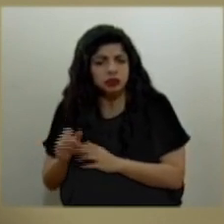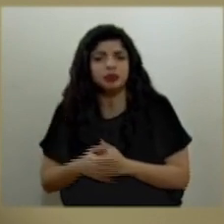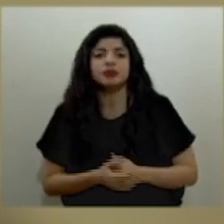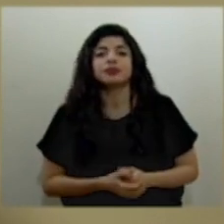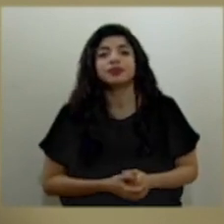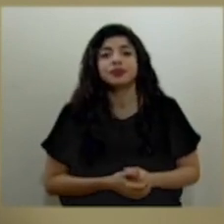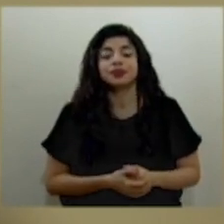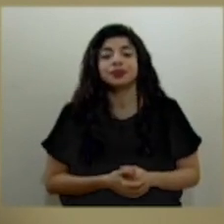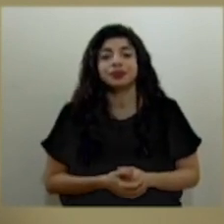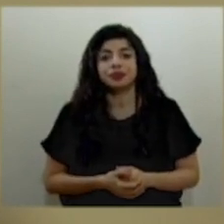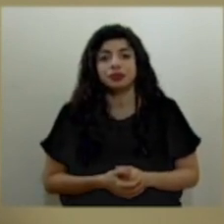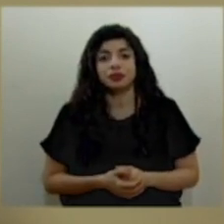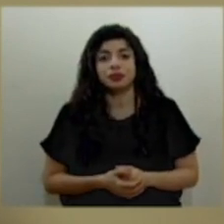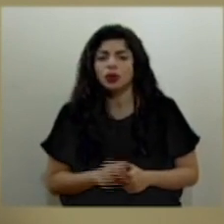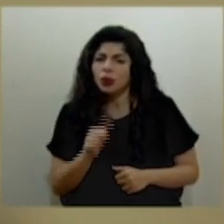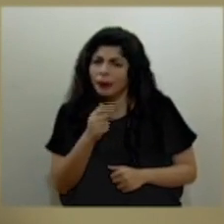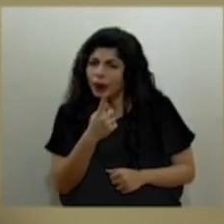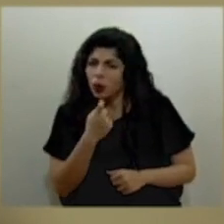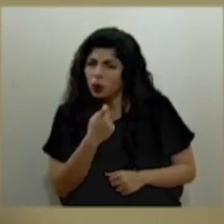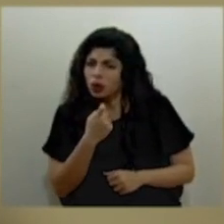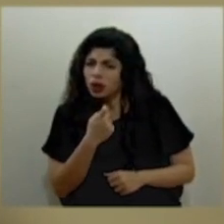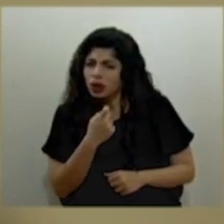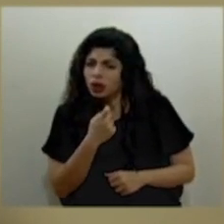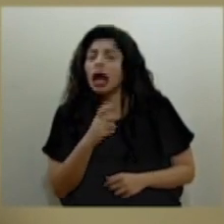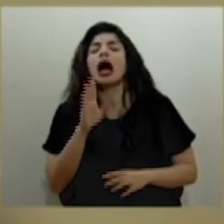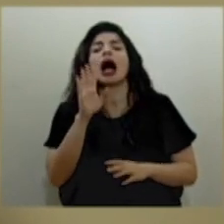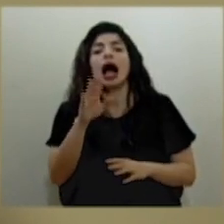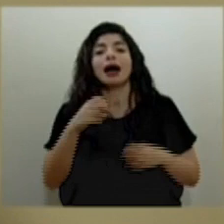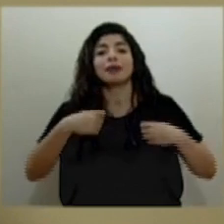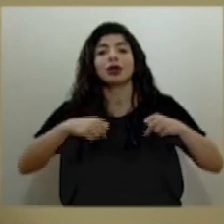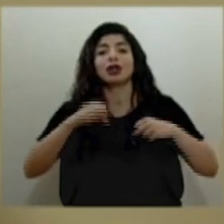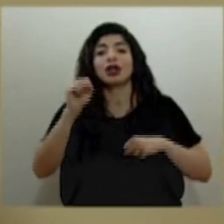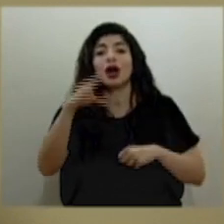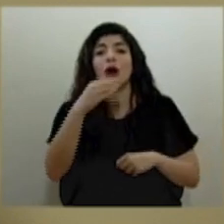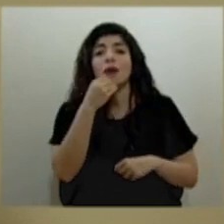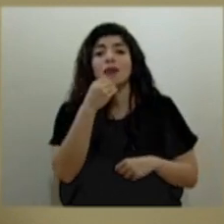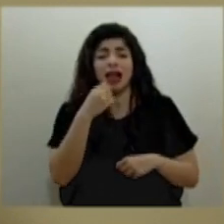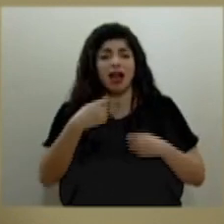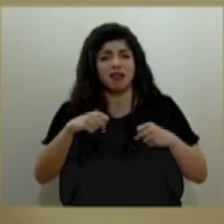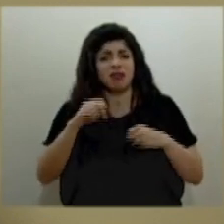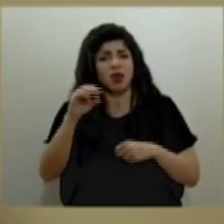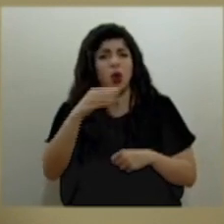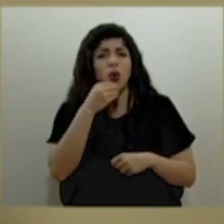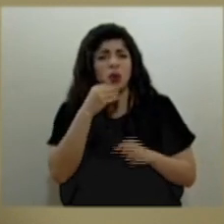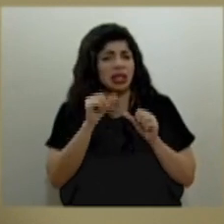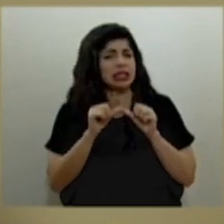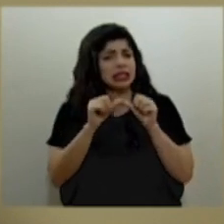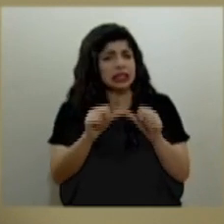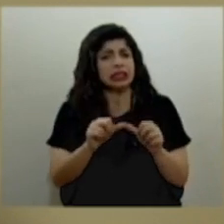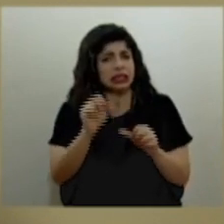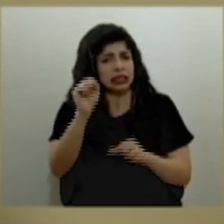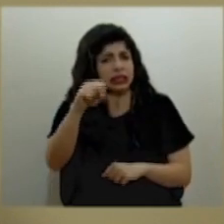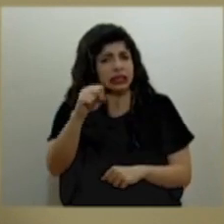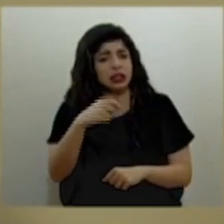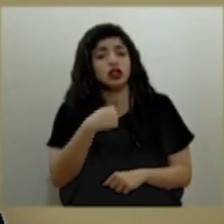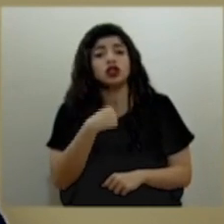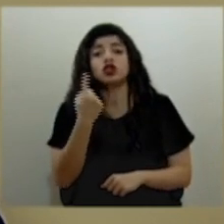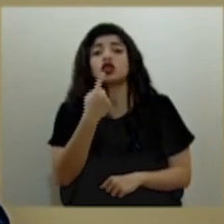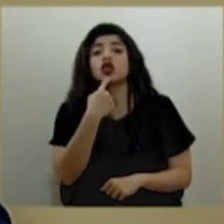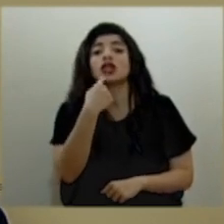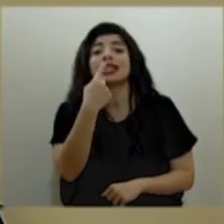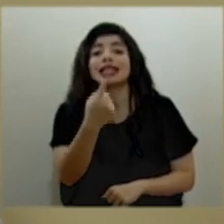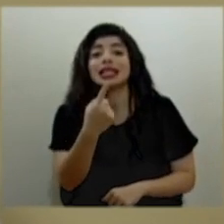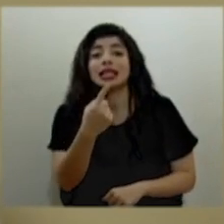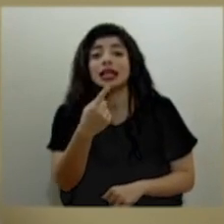a... preguntaba usted de los express. Sí, los express se mantienen. O sea, aquí lo que yo expresé es que